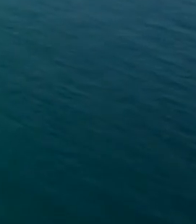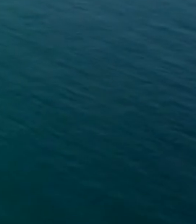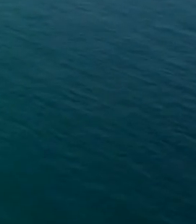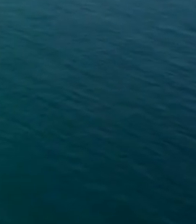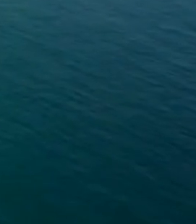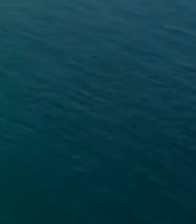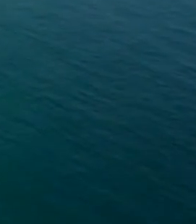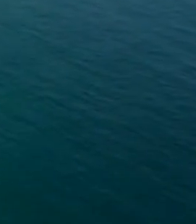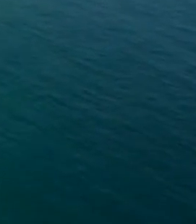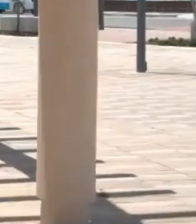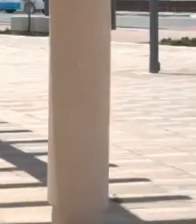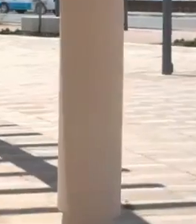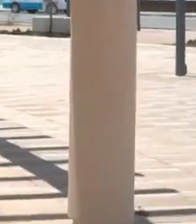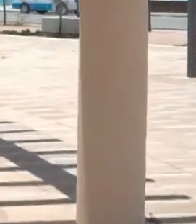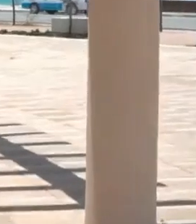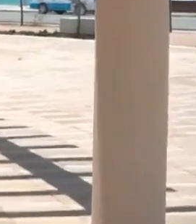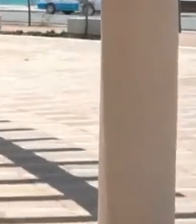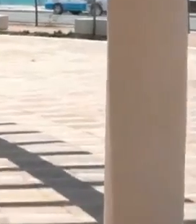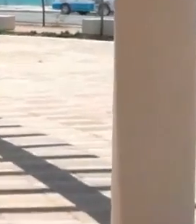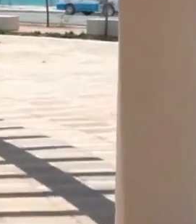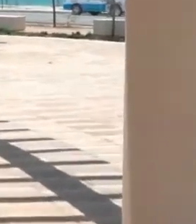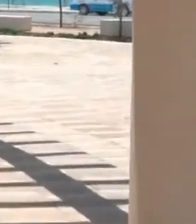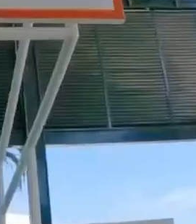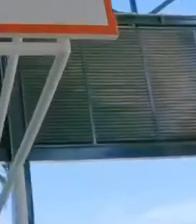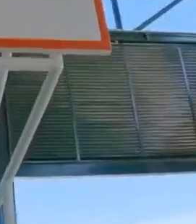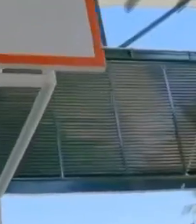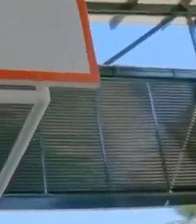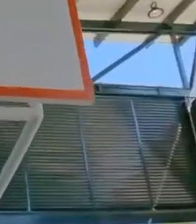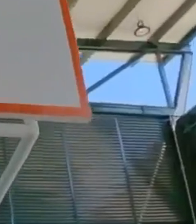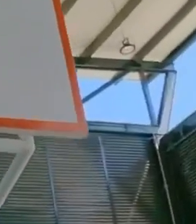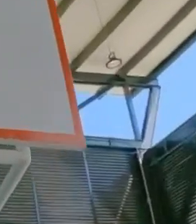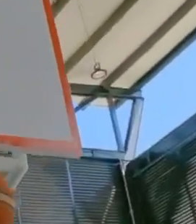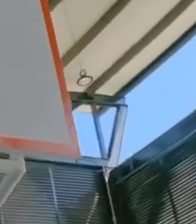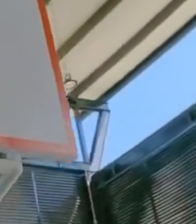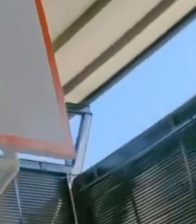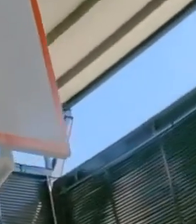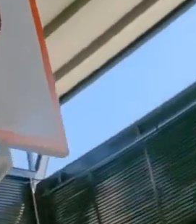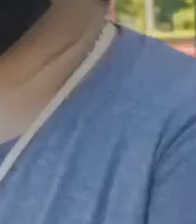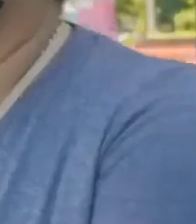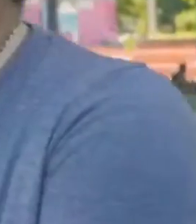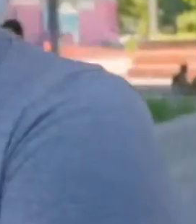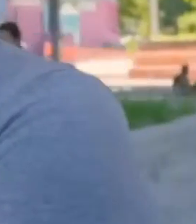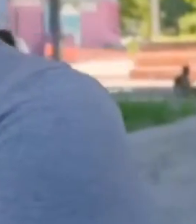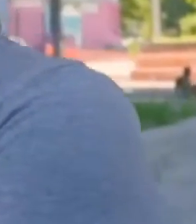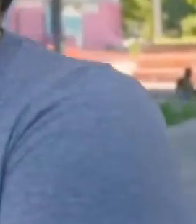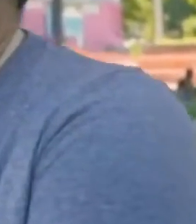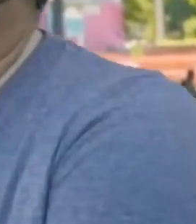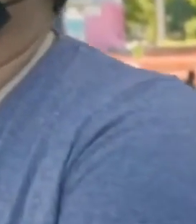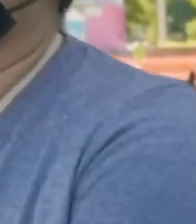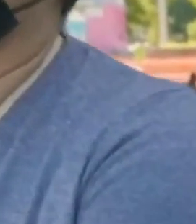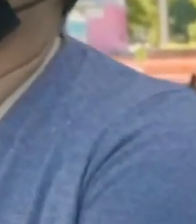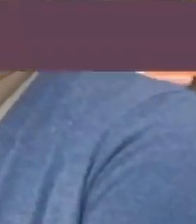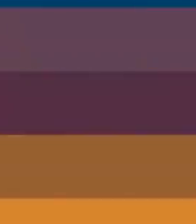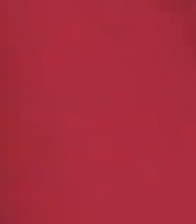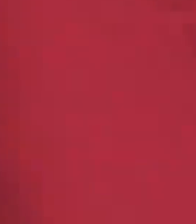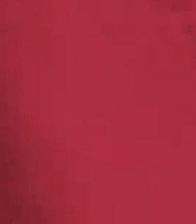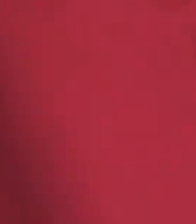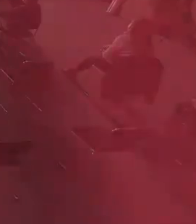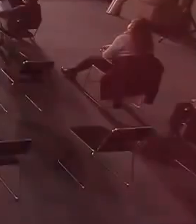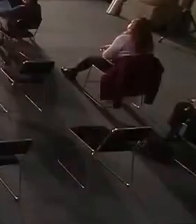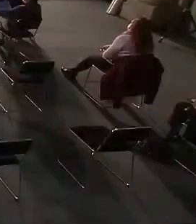Alegres, satisfechos de que una obra de esta índole pues haya llegado aquí a nuestra colonia. Nos ganamos el premio mayor en esta